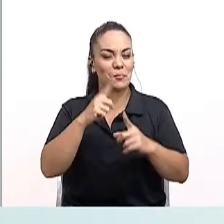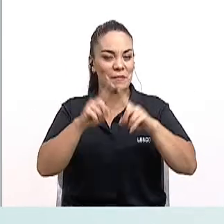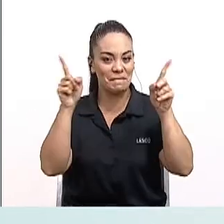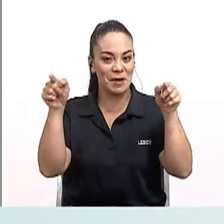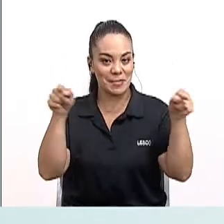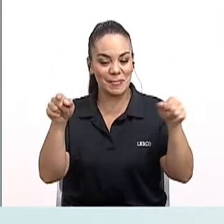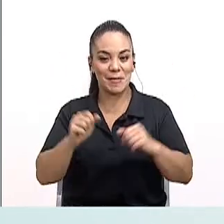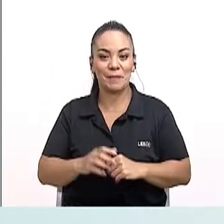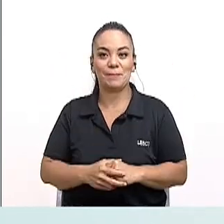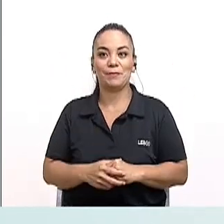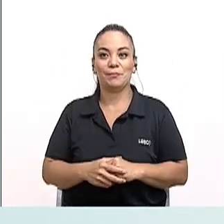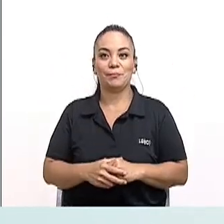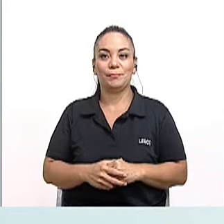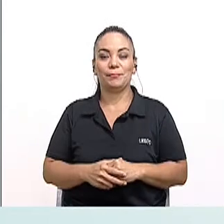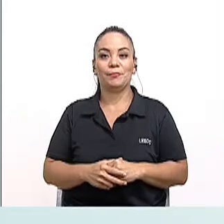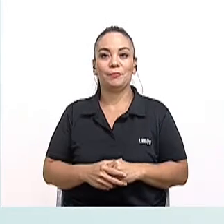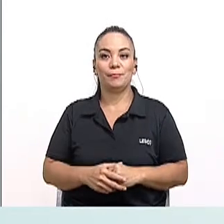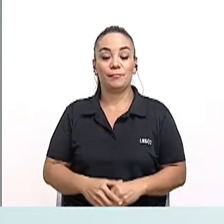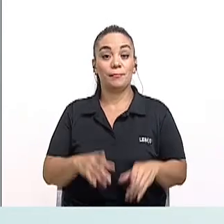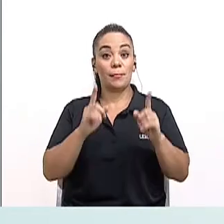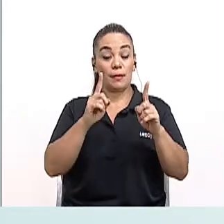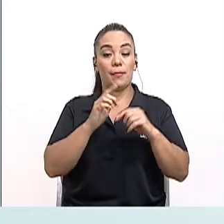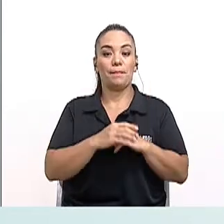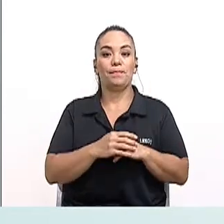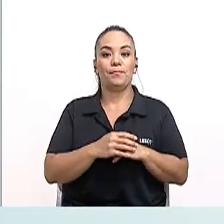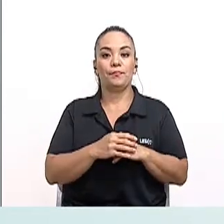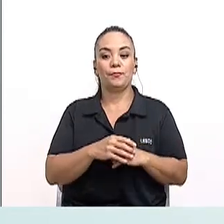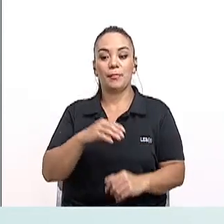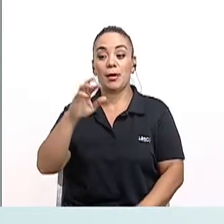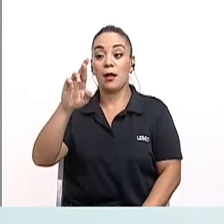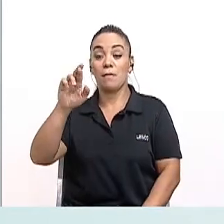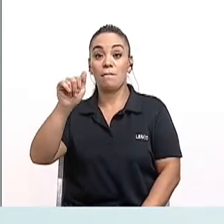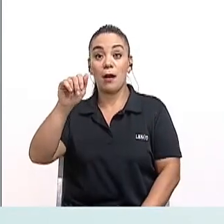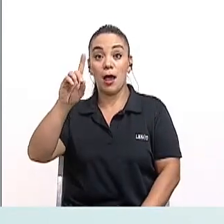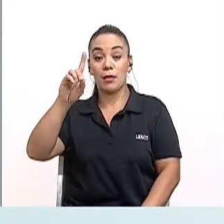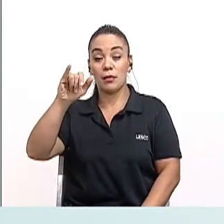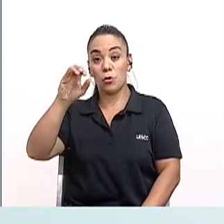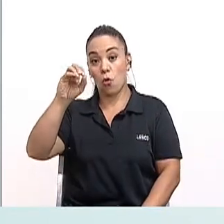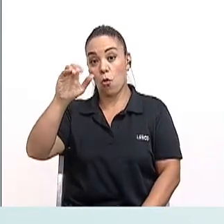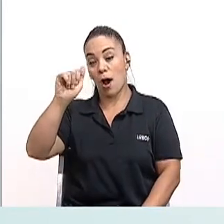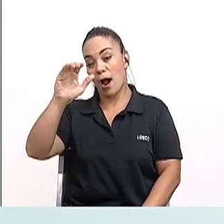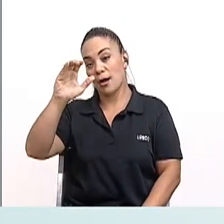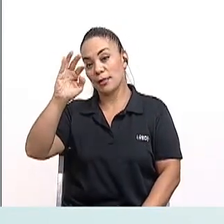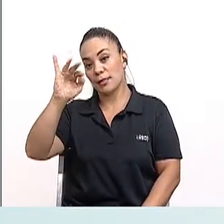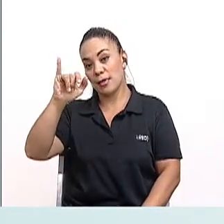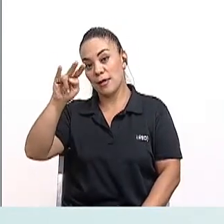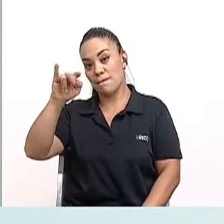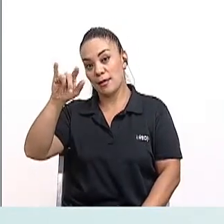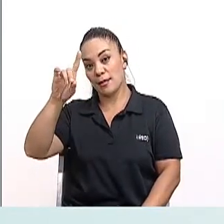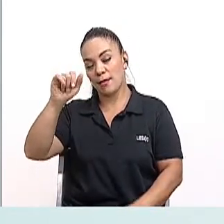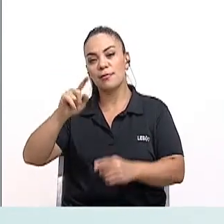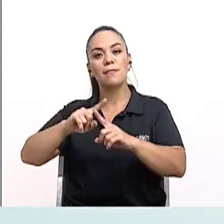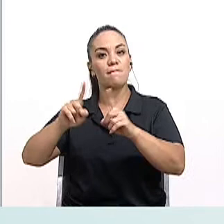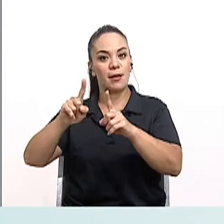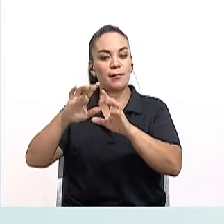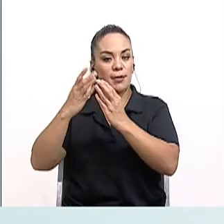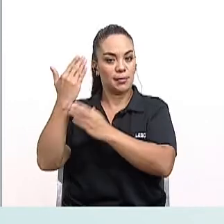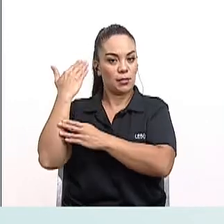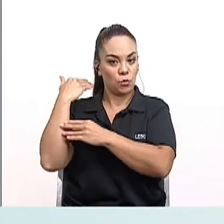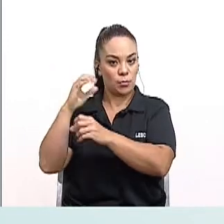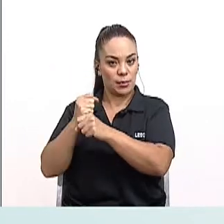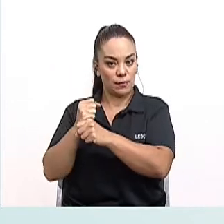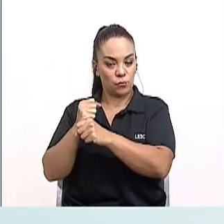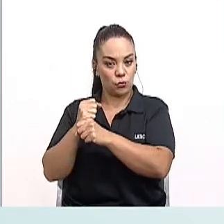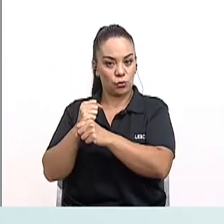diferencia. Por ejemplo, el concepto de radiactividad ya debería estar claro porque lo desarrollamos en la clase anterior. Ahorita en el